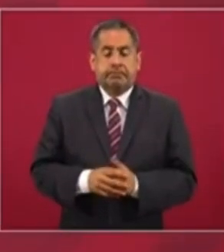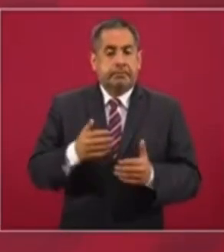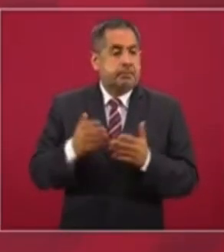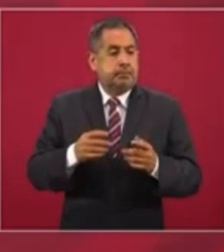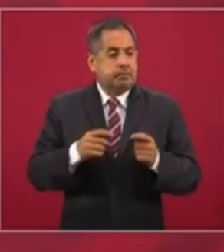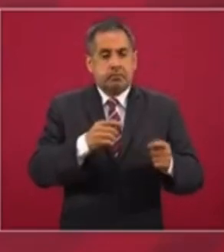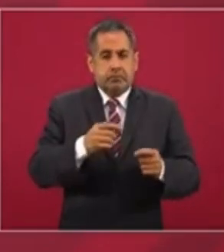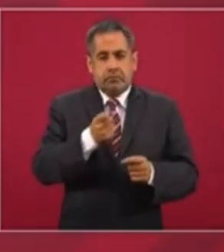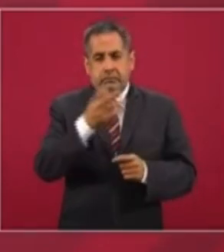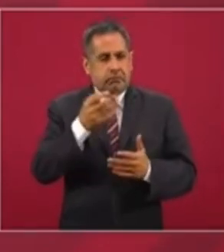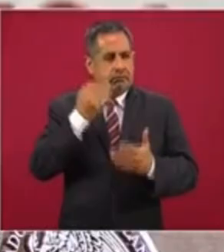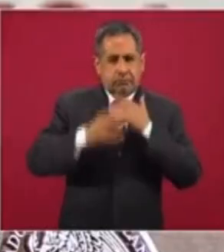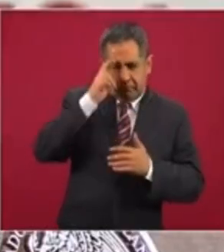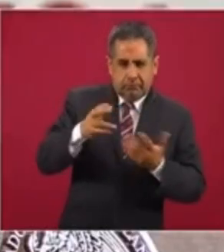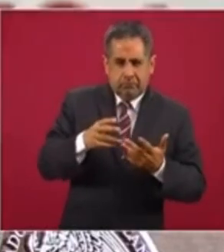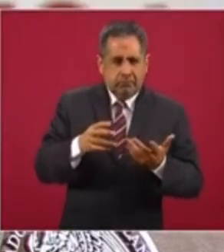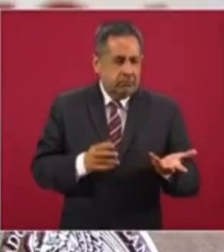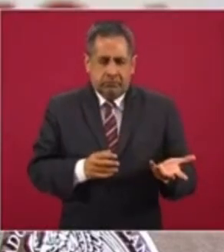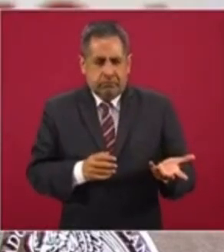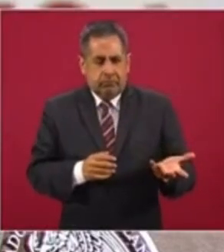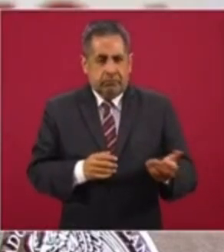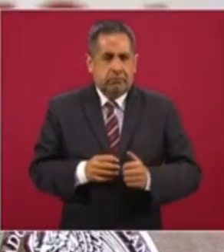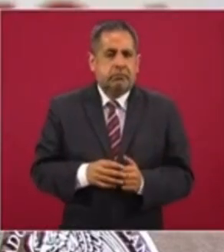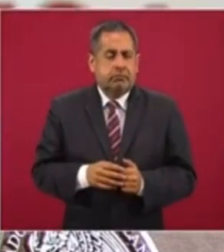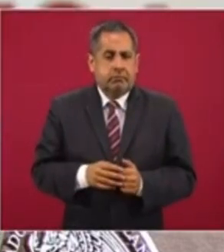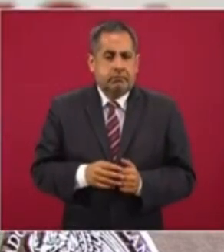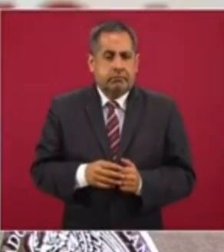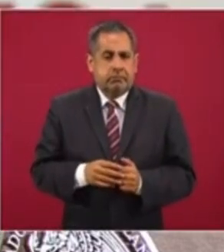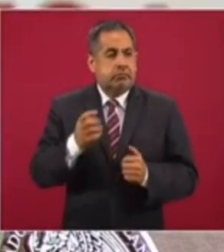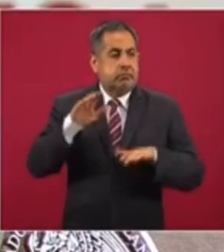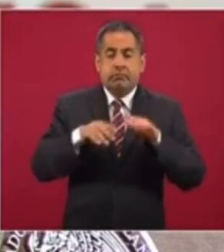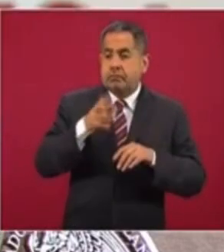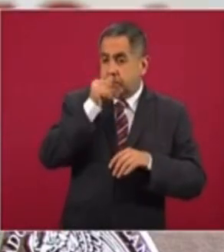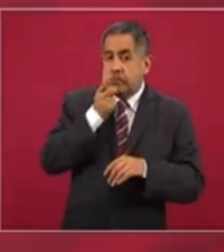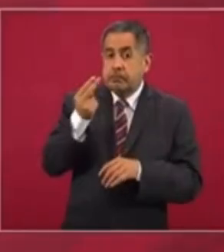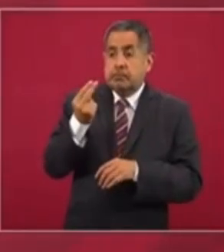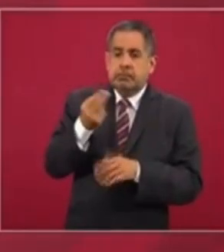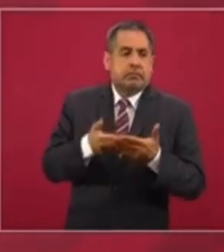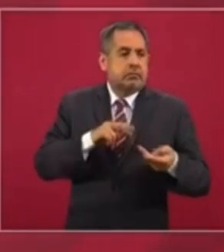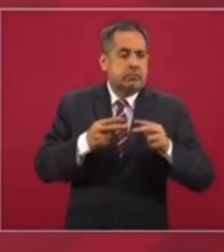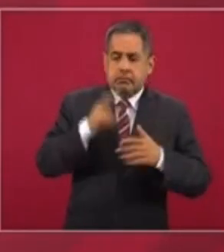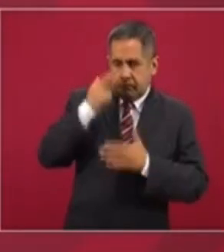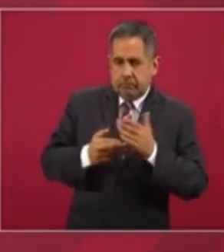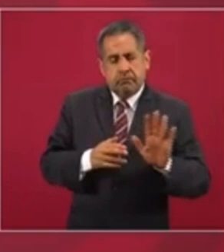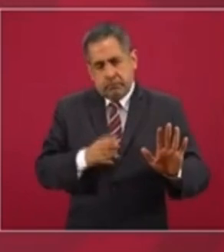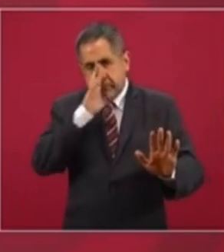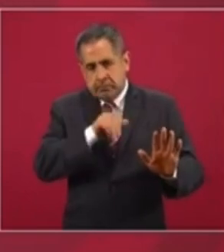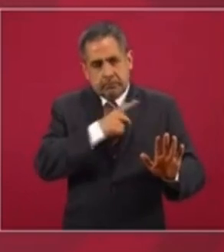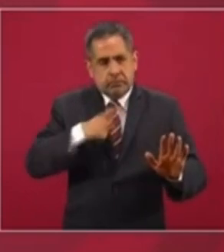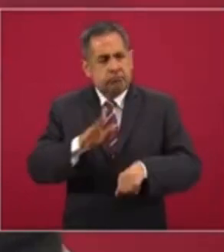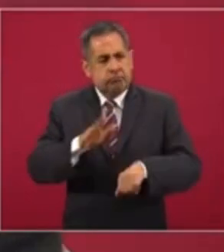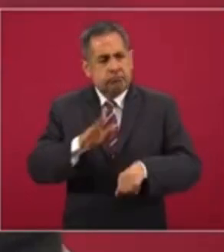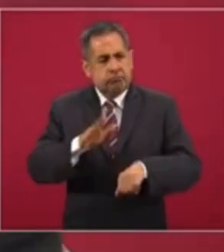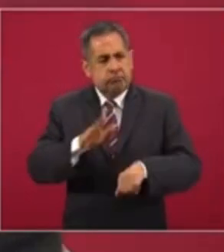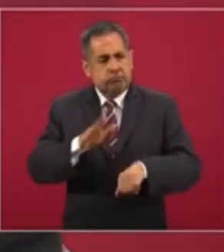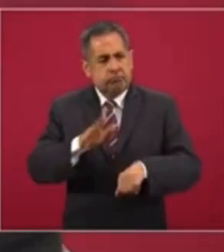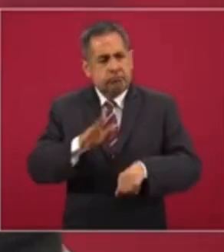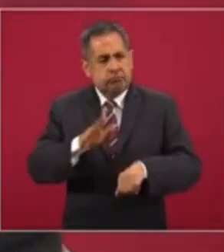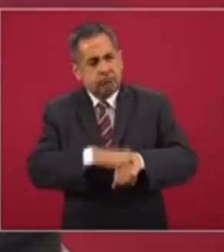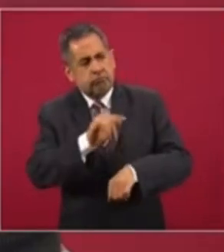hasta se le falta el respeto a los que antes eran intocables, ¿no? Que eso está mal. Hay que señalar, hay que